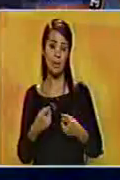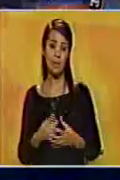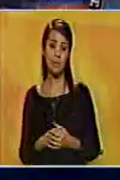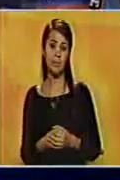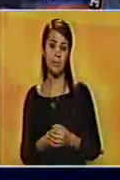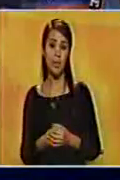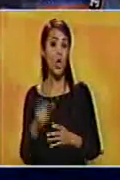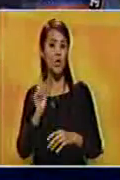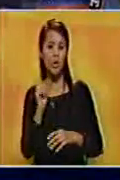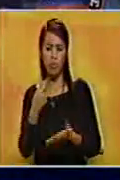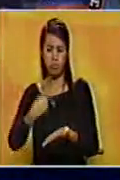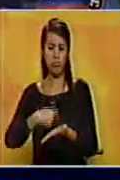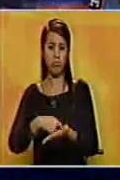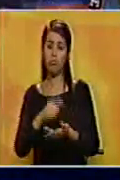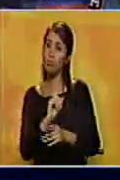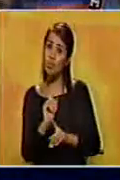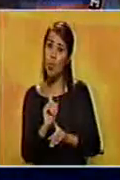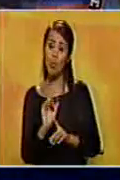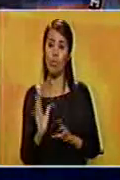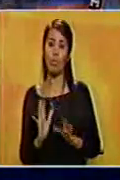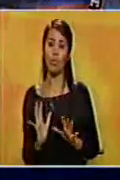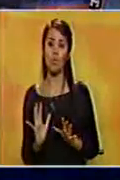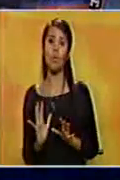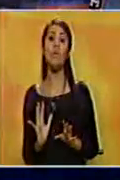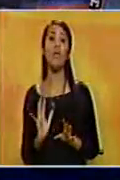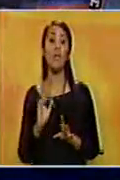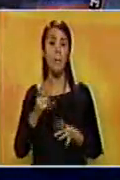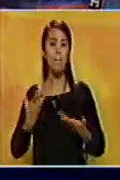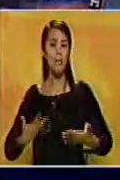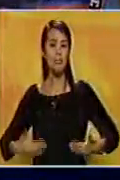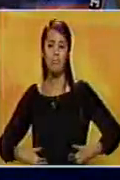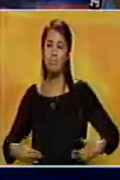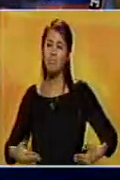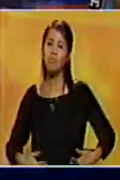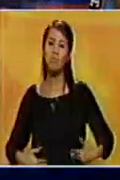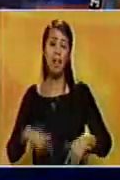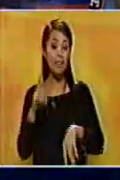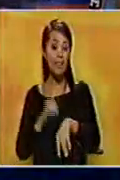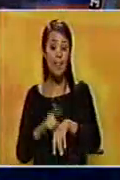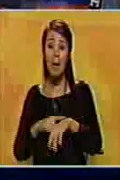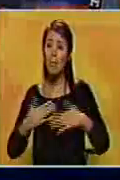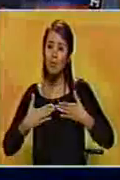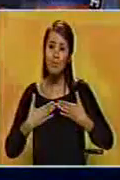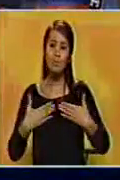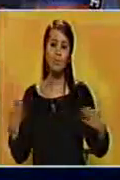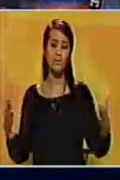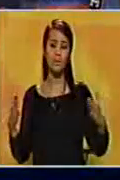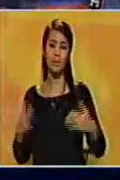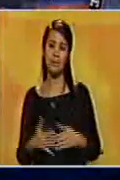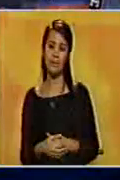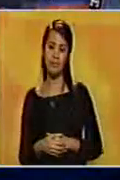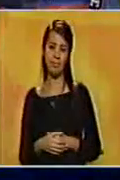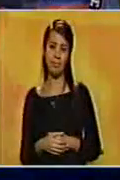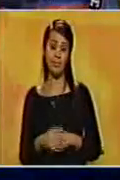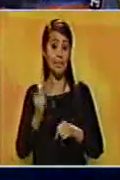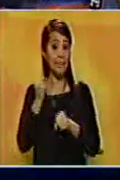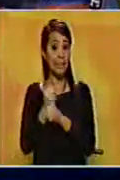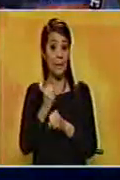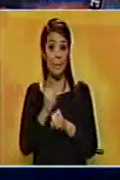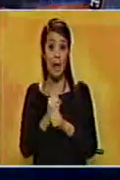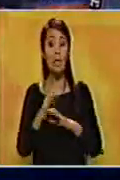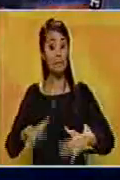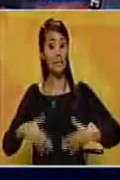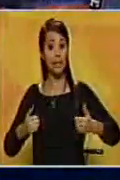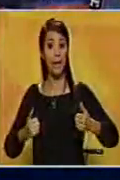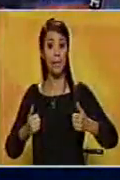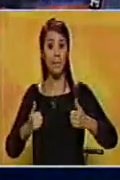no es monetariamente, sino esto es bueno, dedicación, tiempo, y bueno, trabajar y salvar una